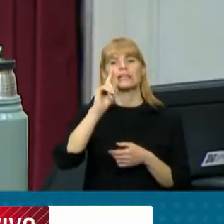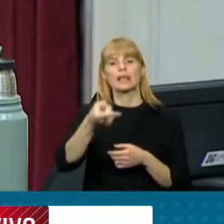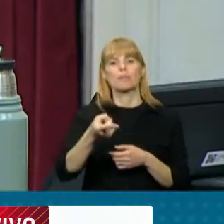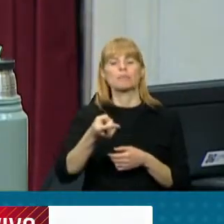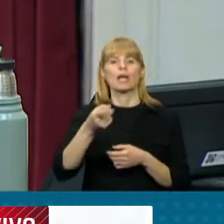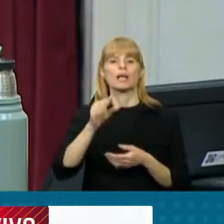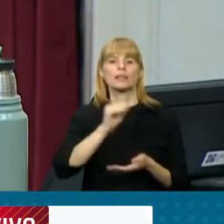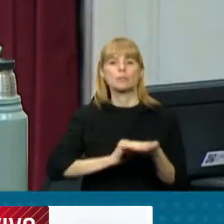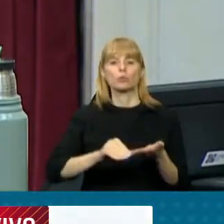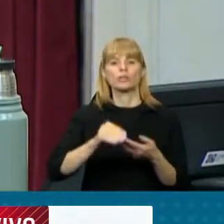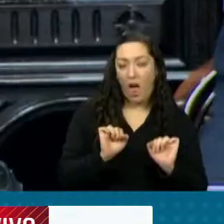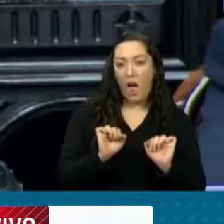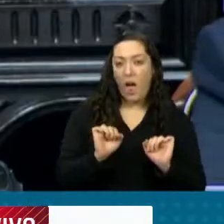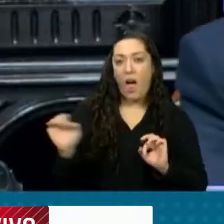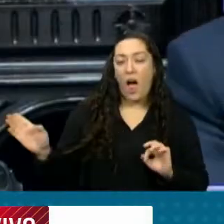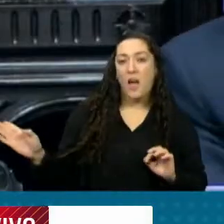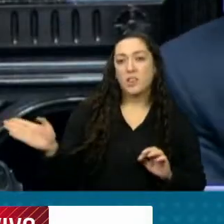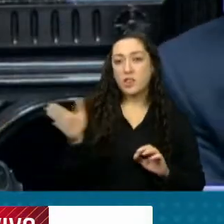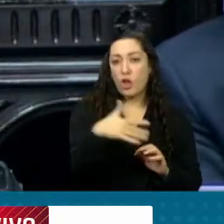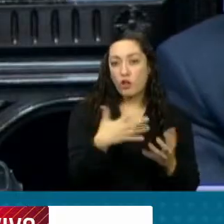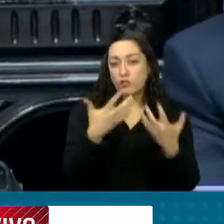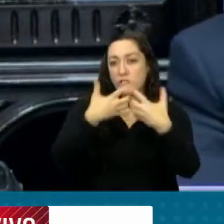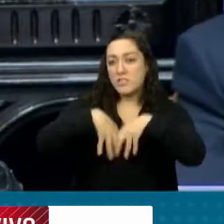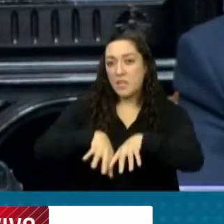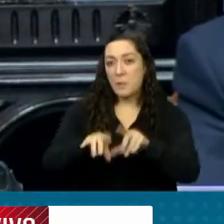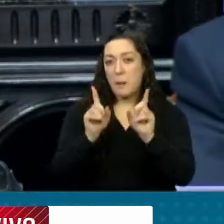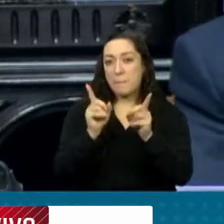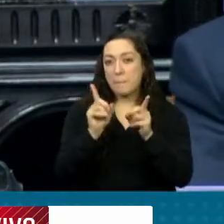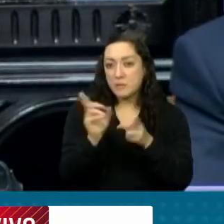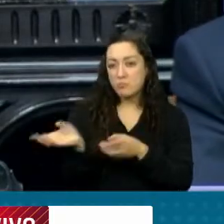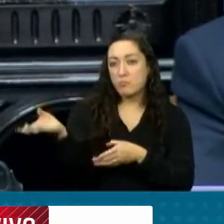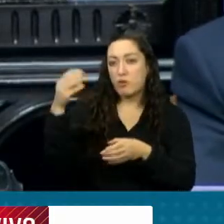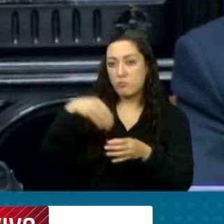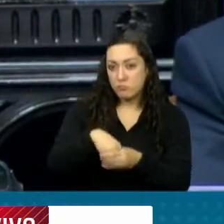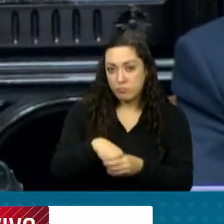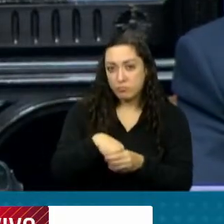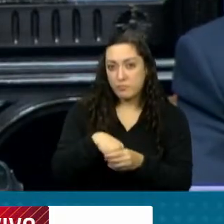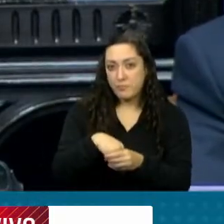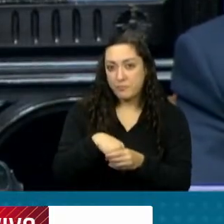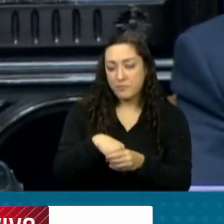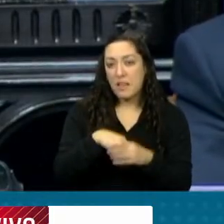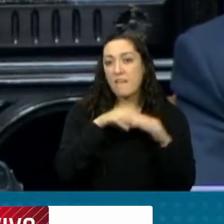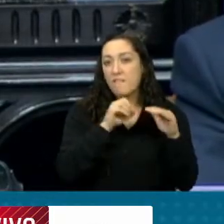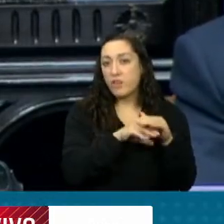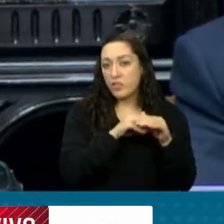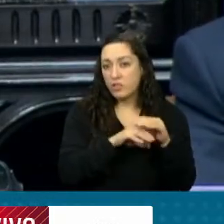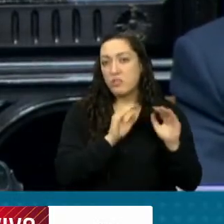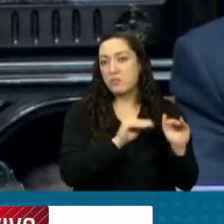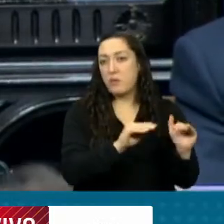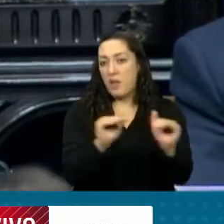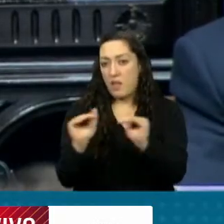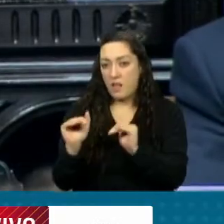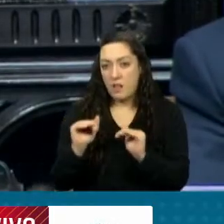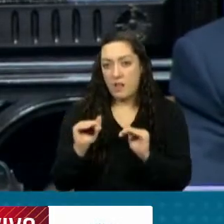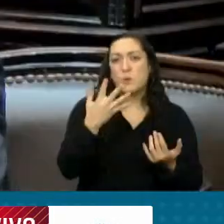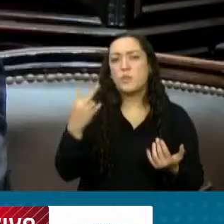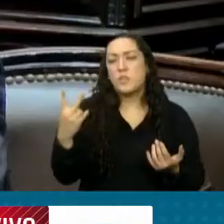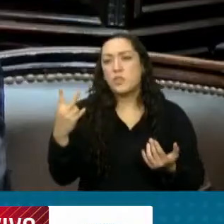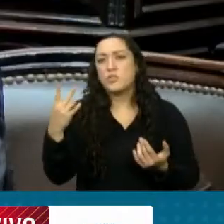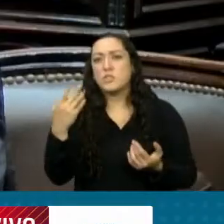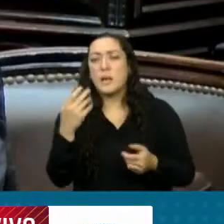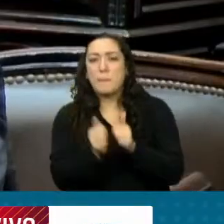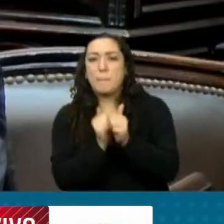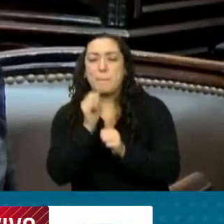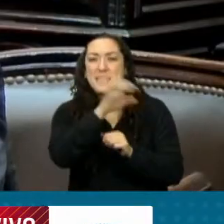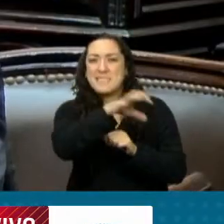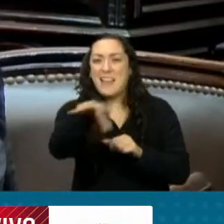pesos más, 400.000 pesos menos, no importa, estoy redondeando el número, cuando el costo de vida para un jubilado, para que no